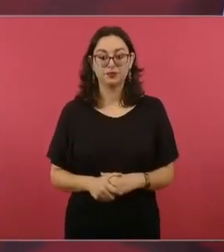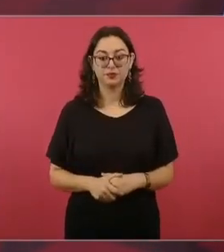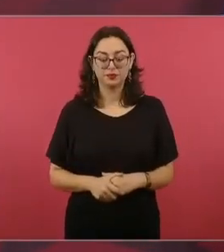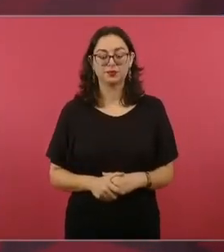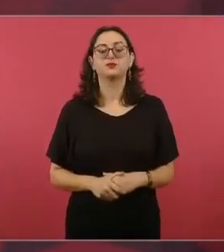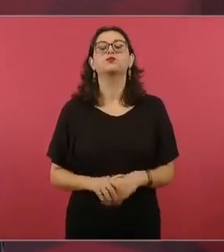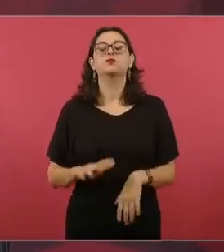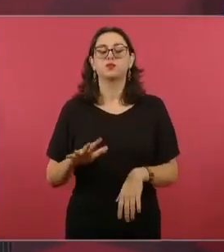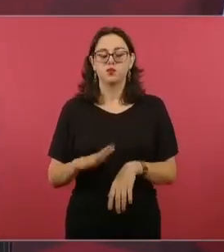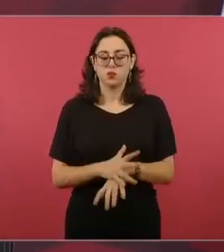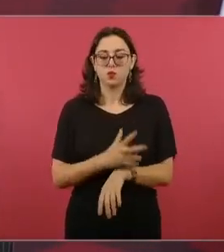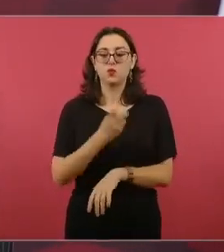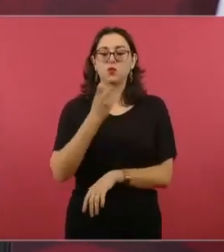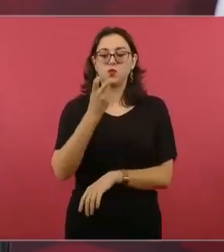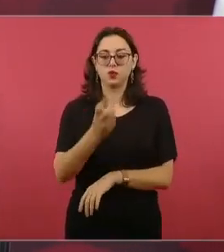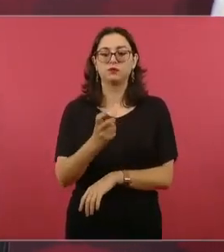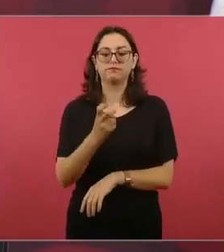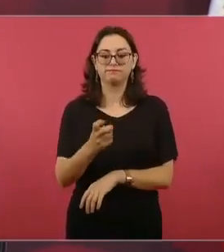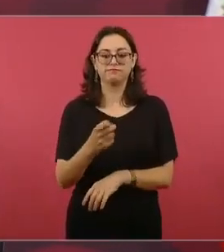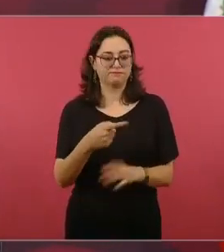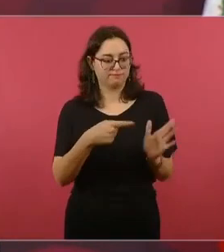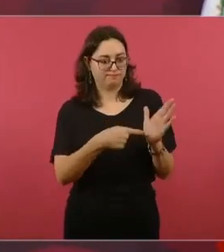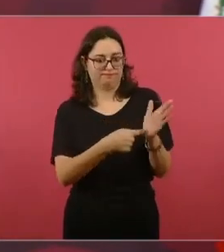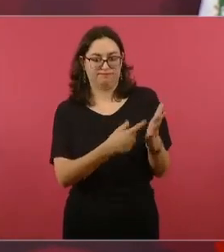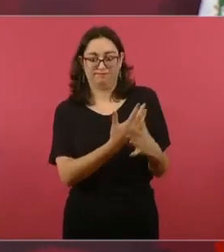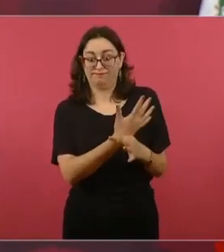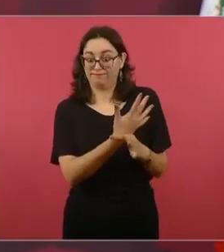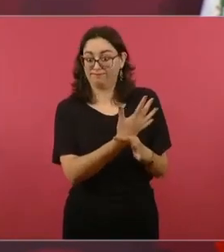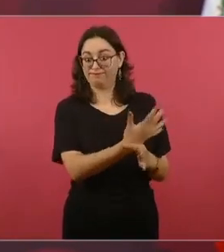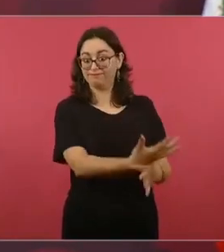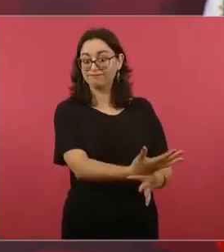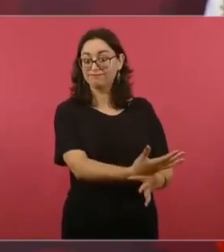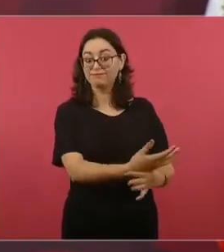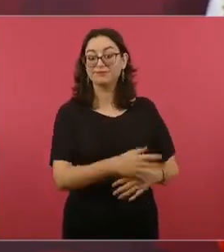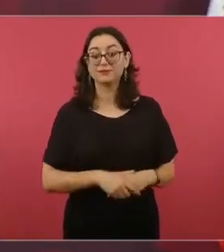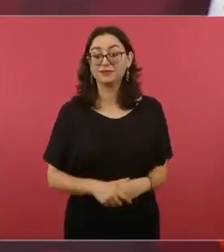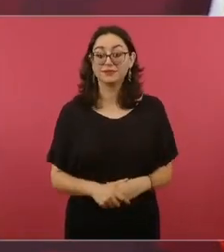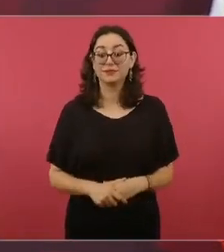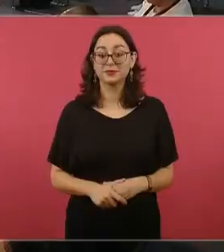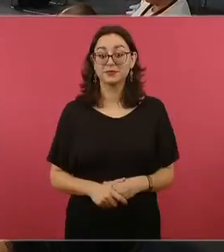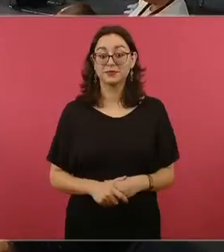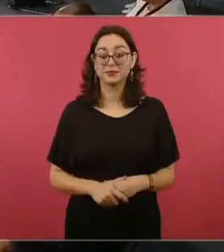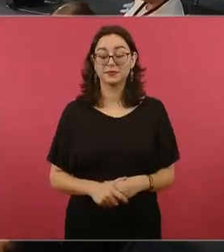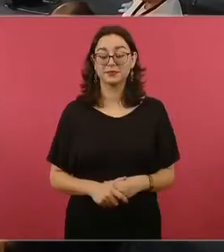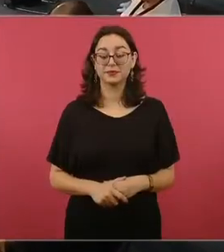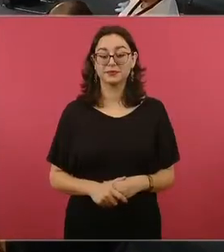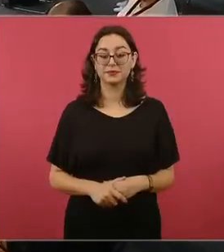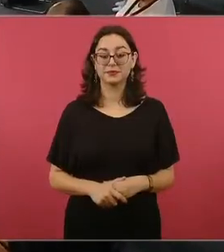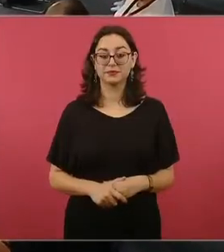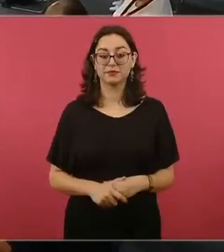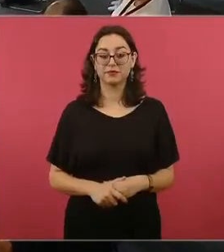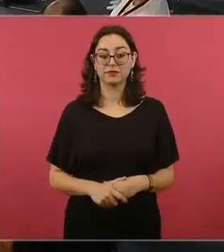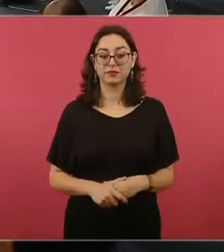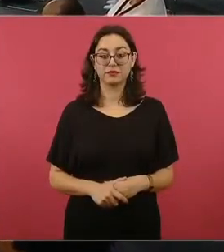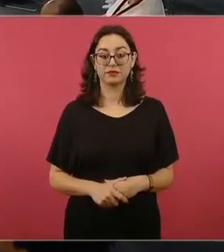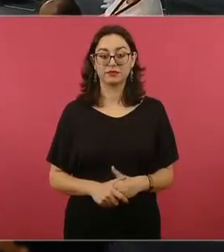Entonces, por eso es esto. Porque esto,